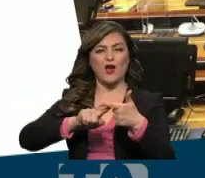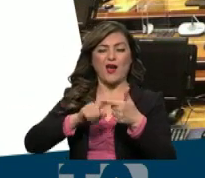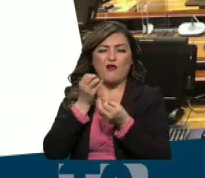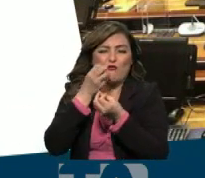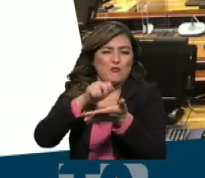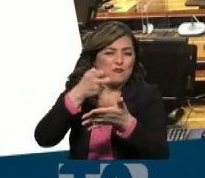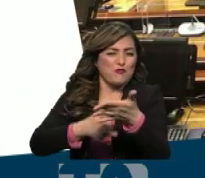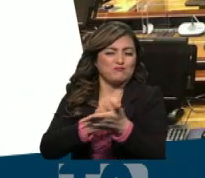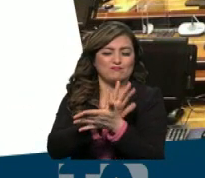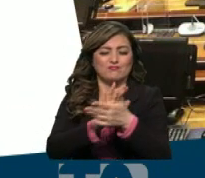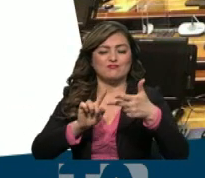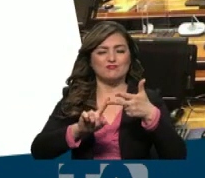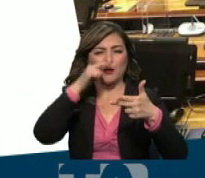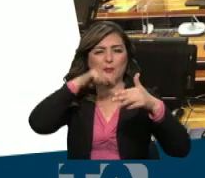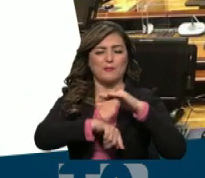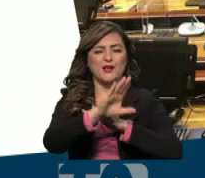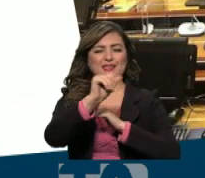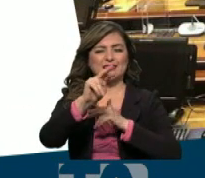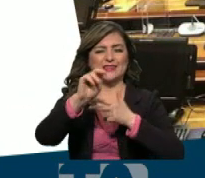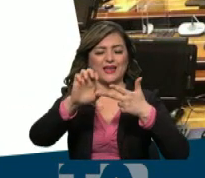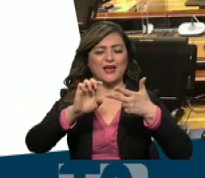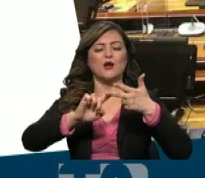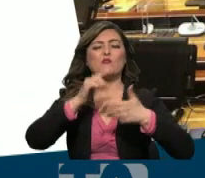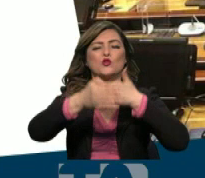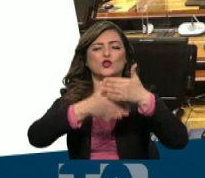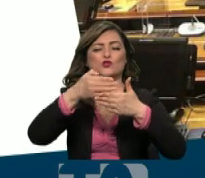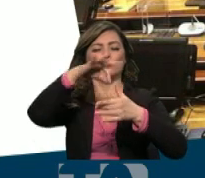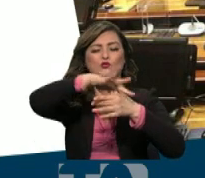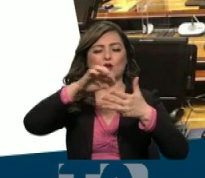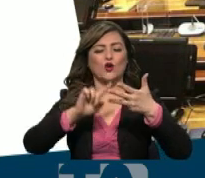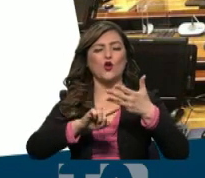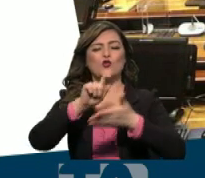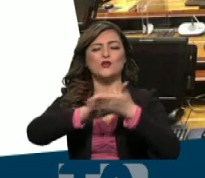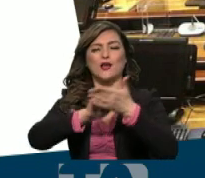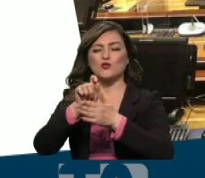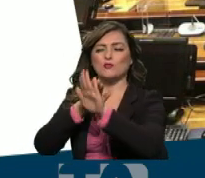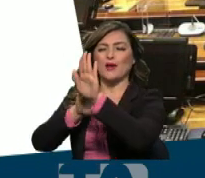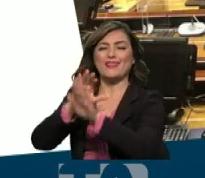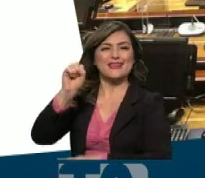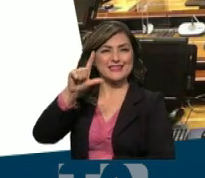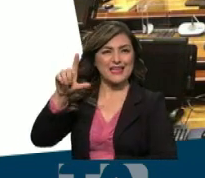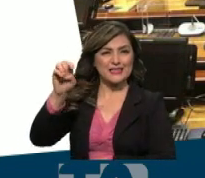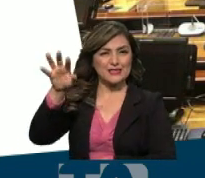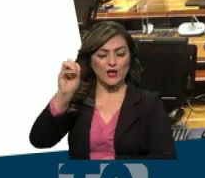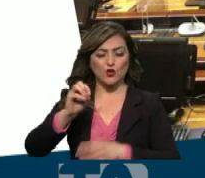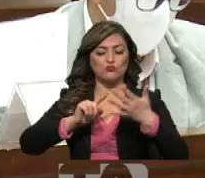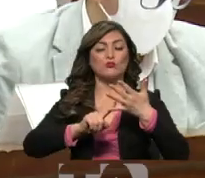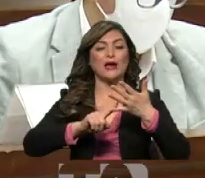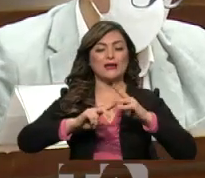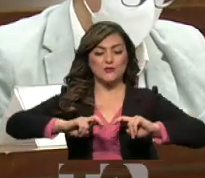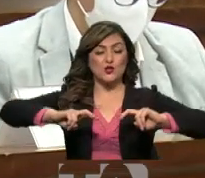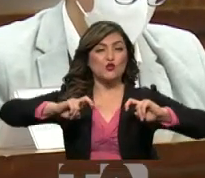glosas, interferencia en el CNE y el proceso electoral, contrato a favor de Daniel Salcedo y la investigación por delincuencia